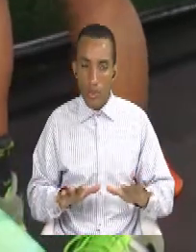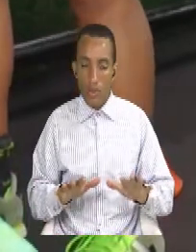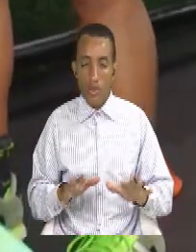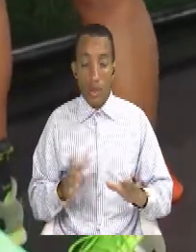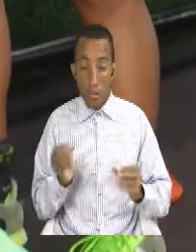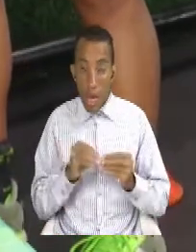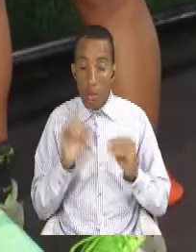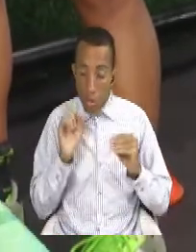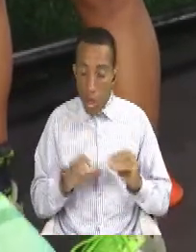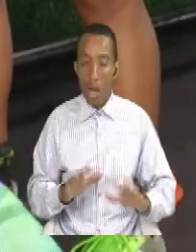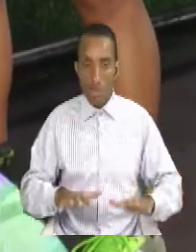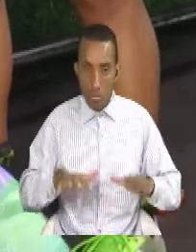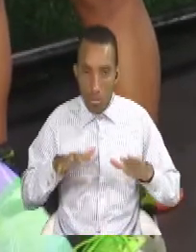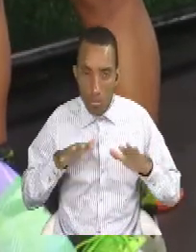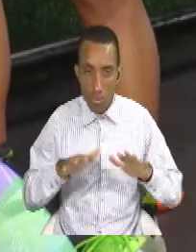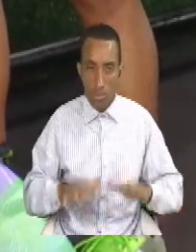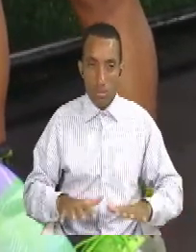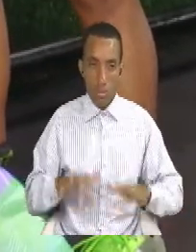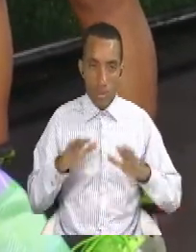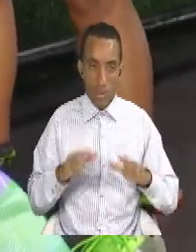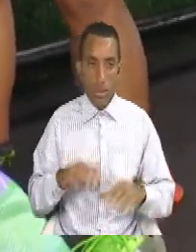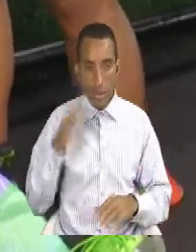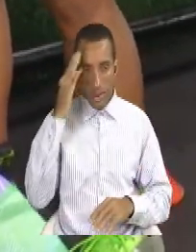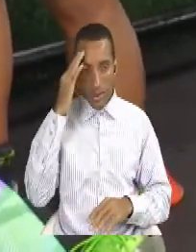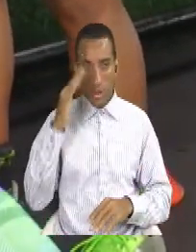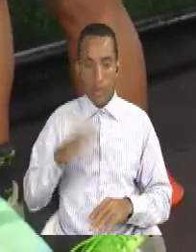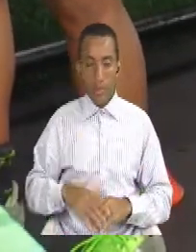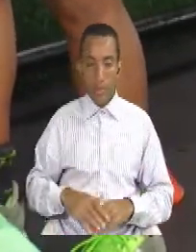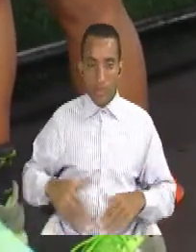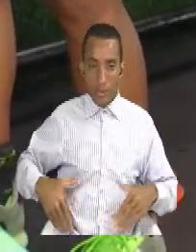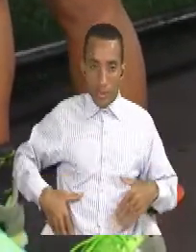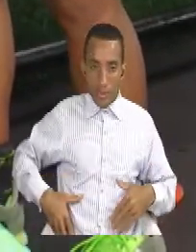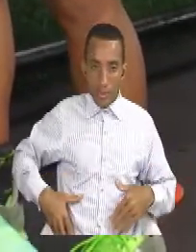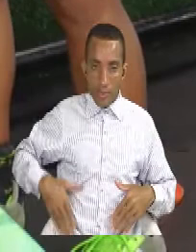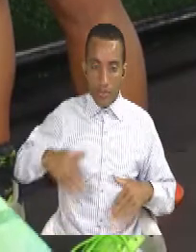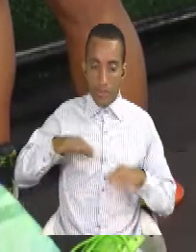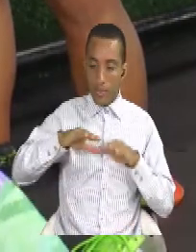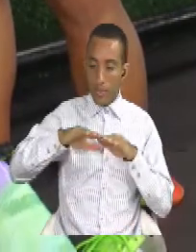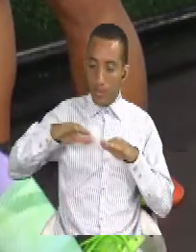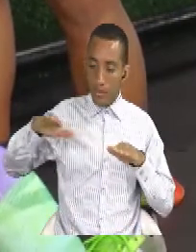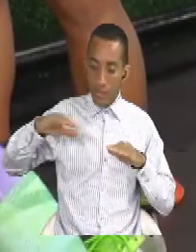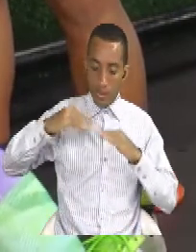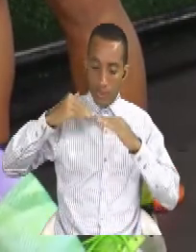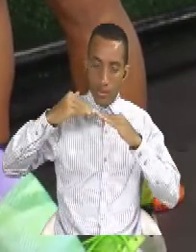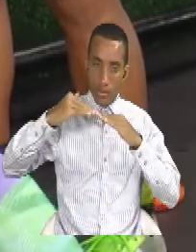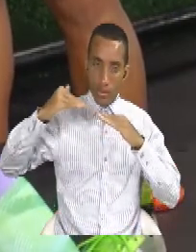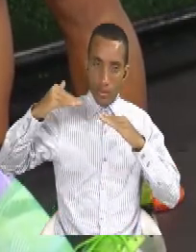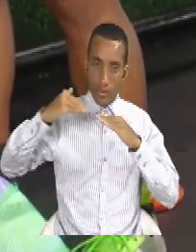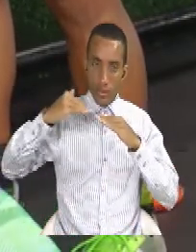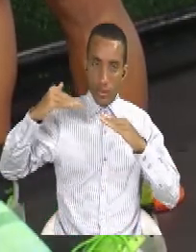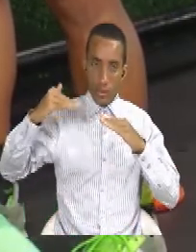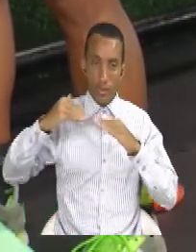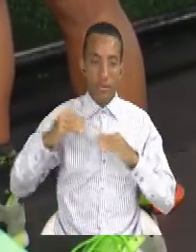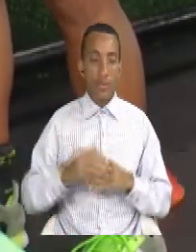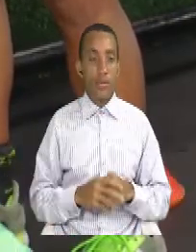bien. Recuerde que la cadera siempre va en guía con la espalda. Vamos a hacer 10 repeticiones, muy bien. 3